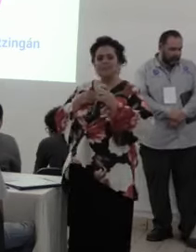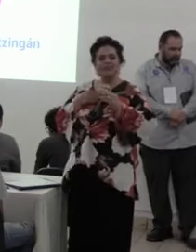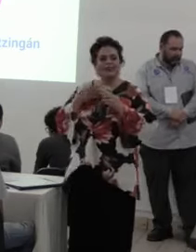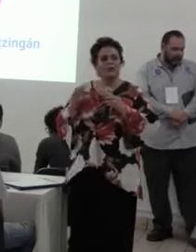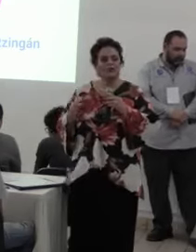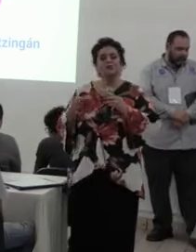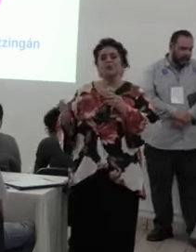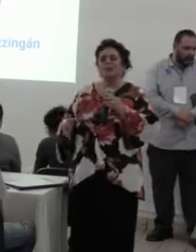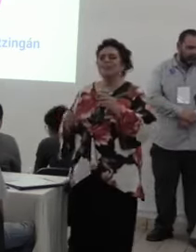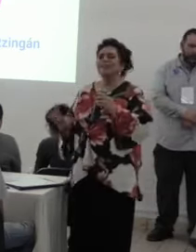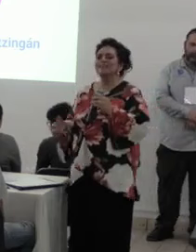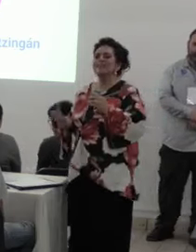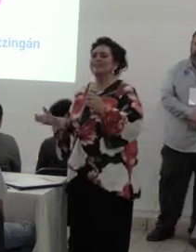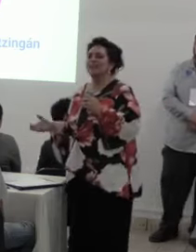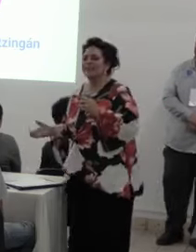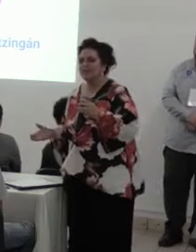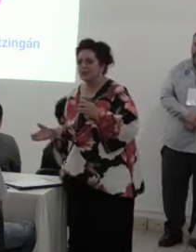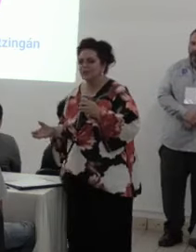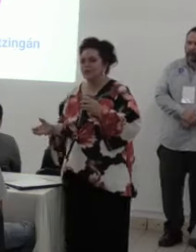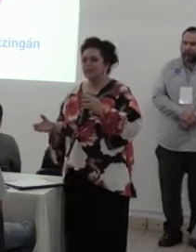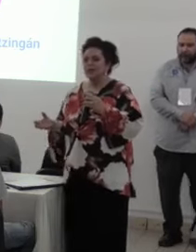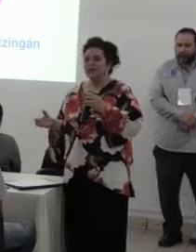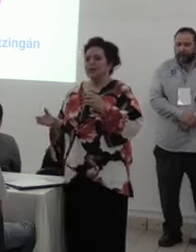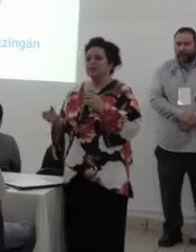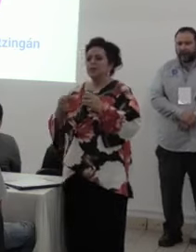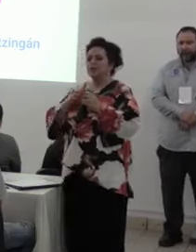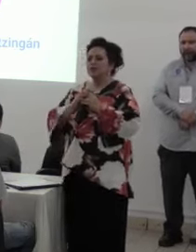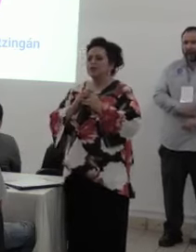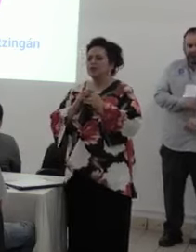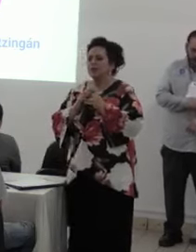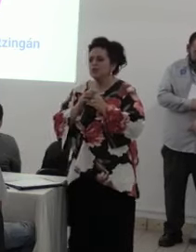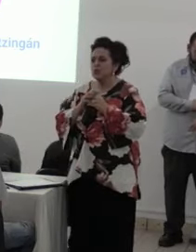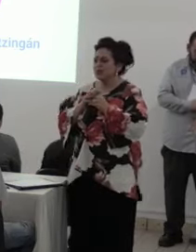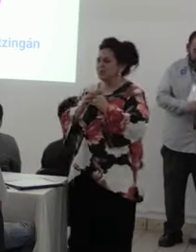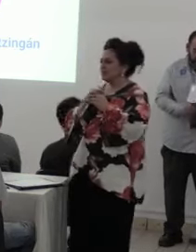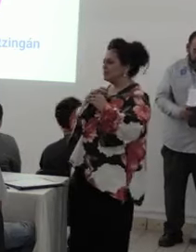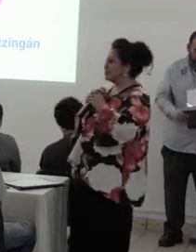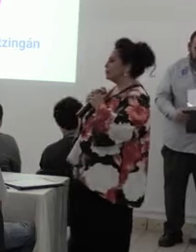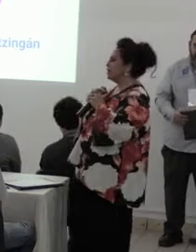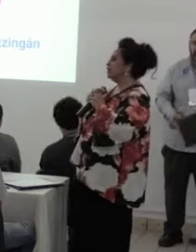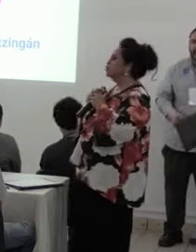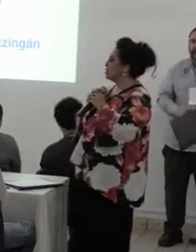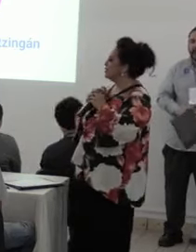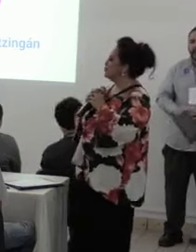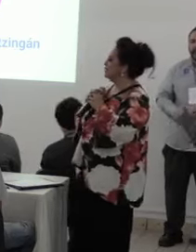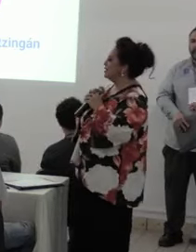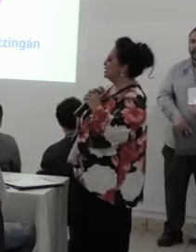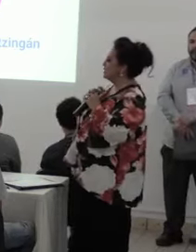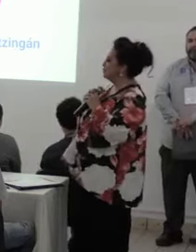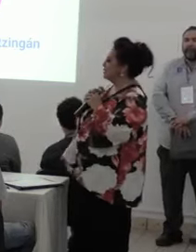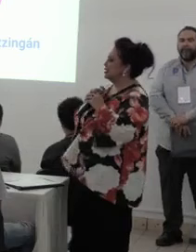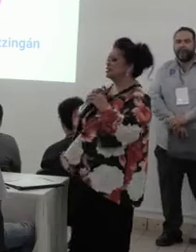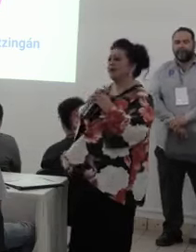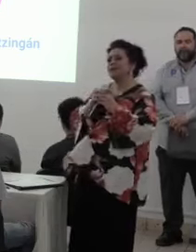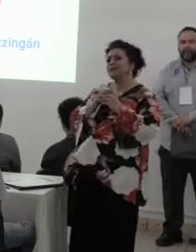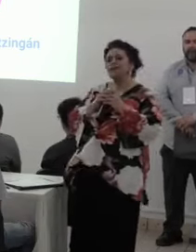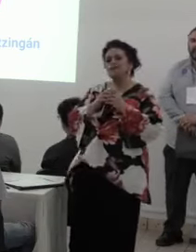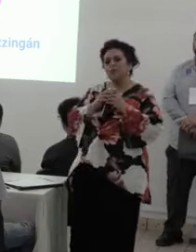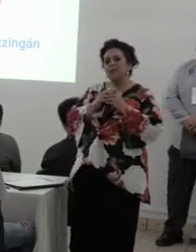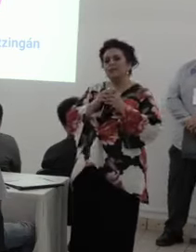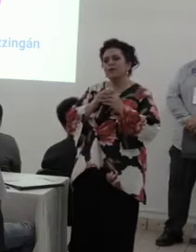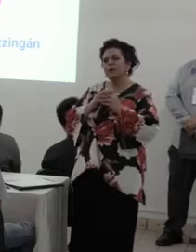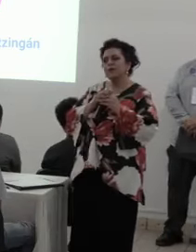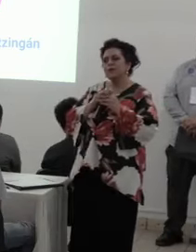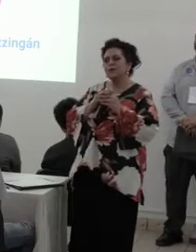El desarrollo surge desde la región. Es por eso que los países que nos llevan ventaja saben que